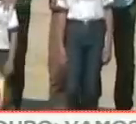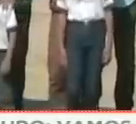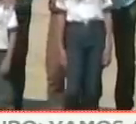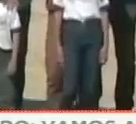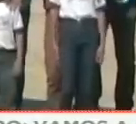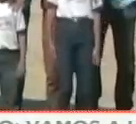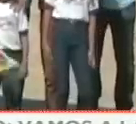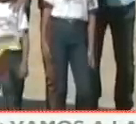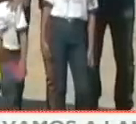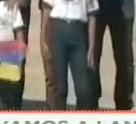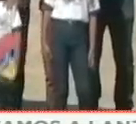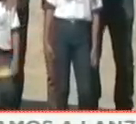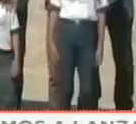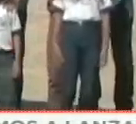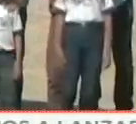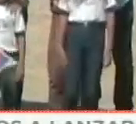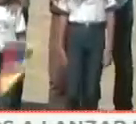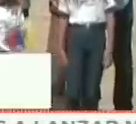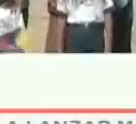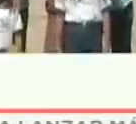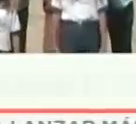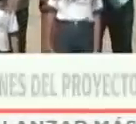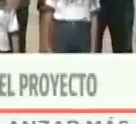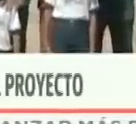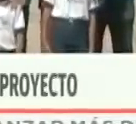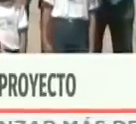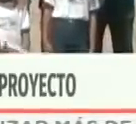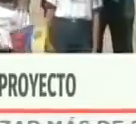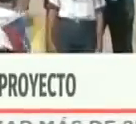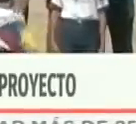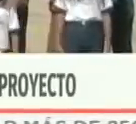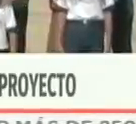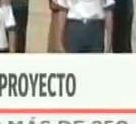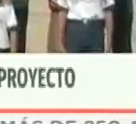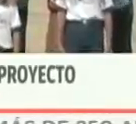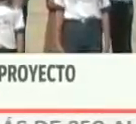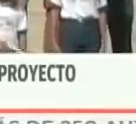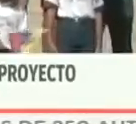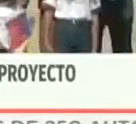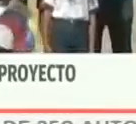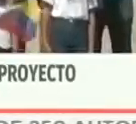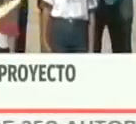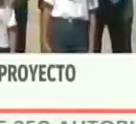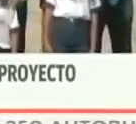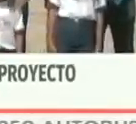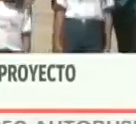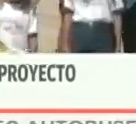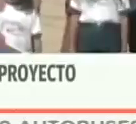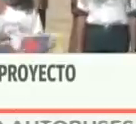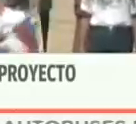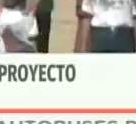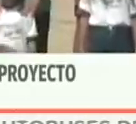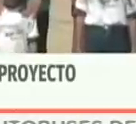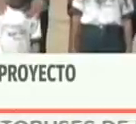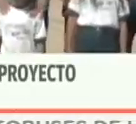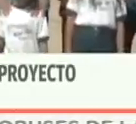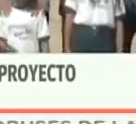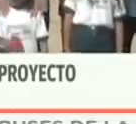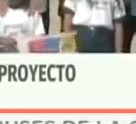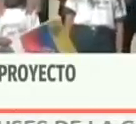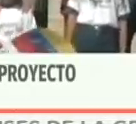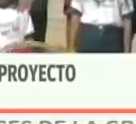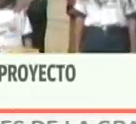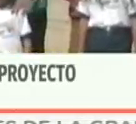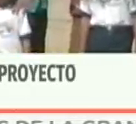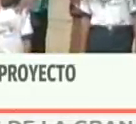barcos a la mar, dos nuevos barcos del proyecto de transporte acuático de pasajeros TAP, que